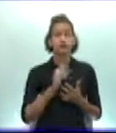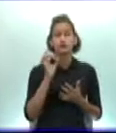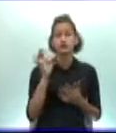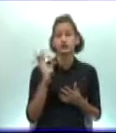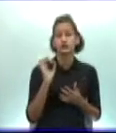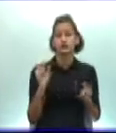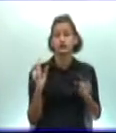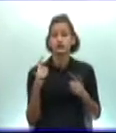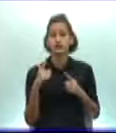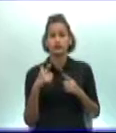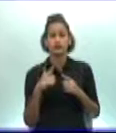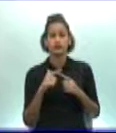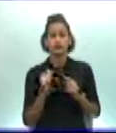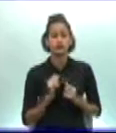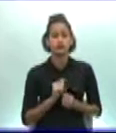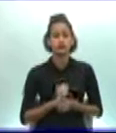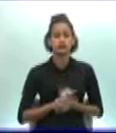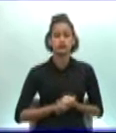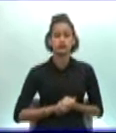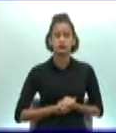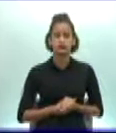del libro de texto.